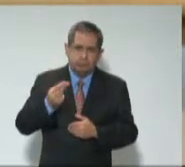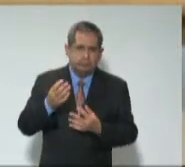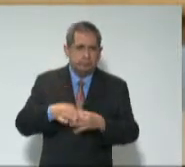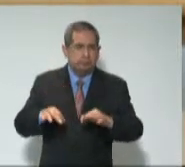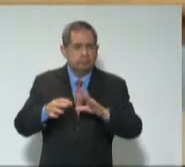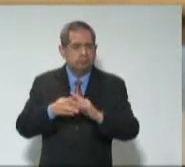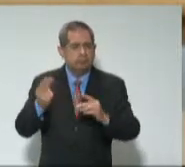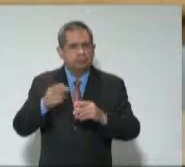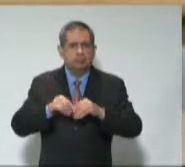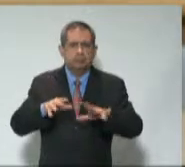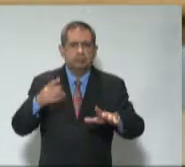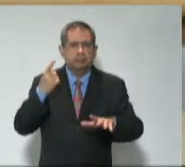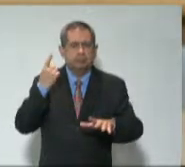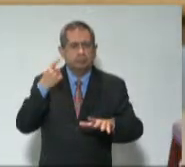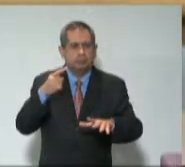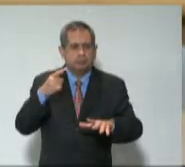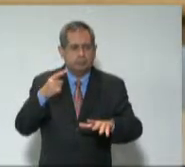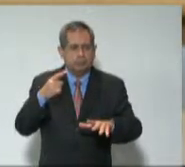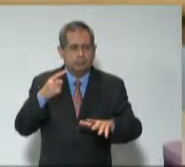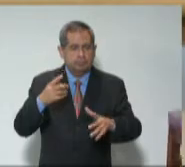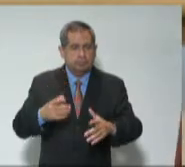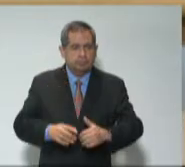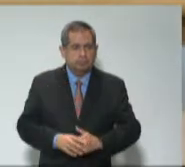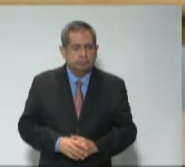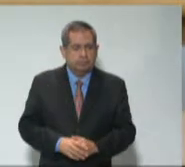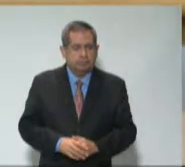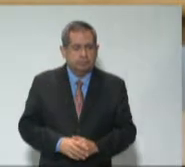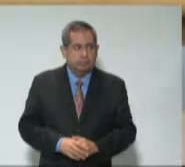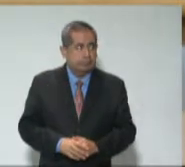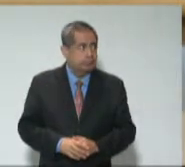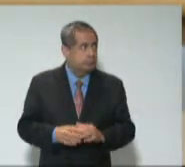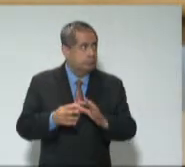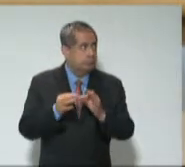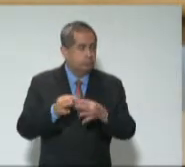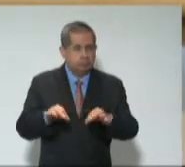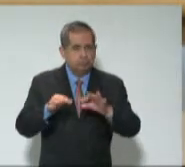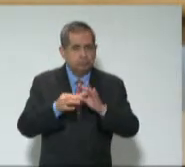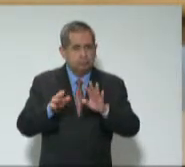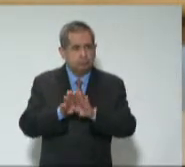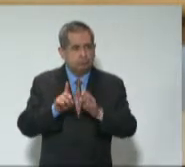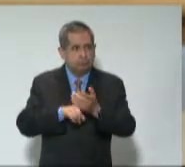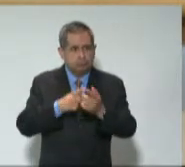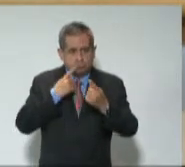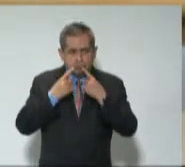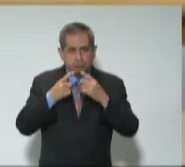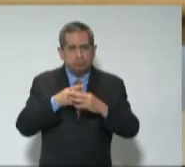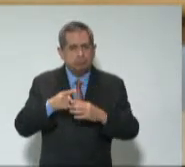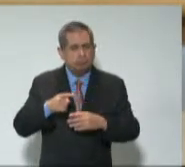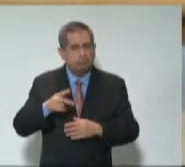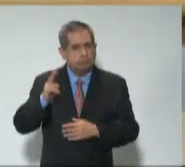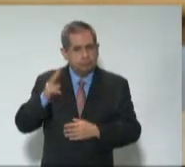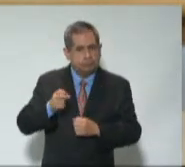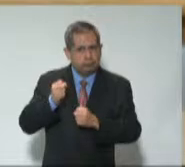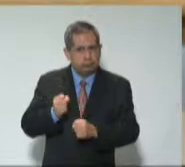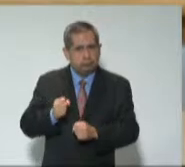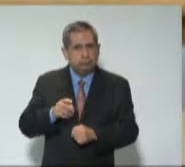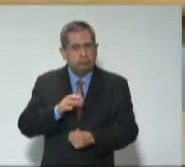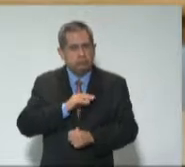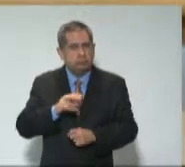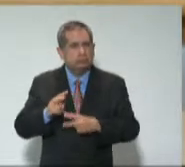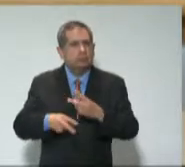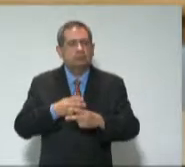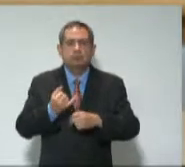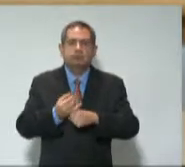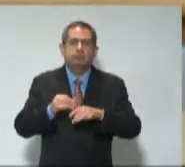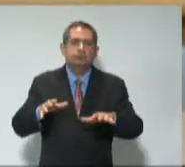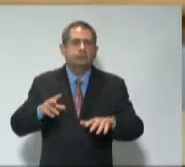urgente ahora durante la pandemia solo datos confiables van a dimensionar los distintos